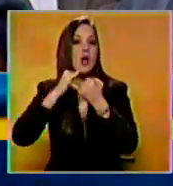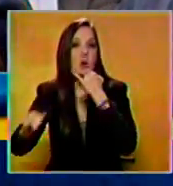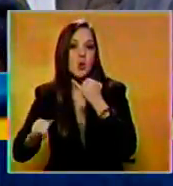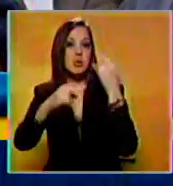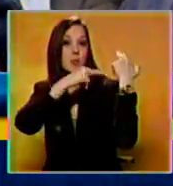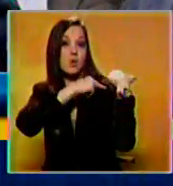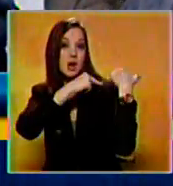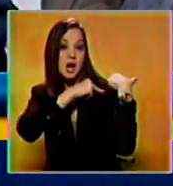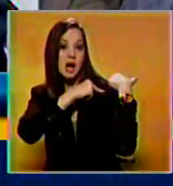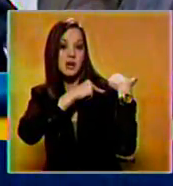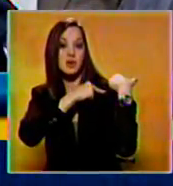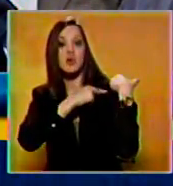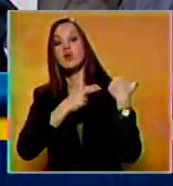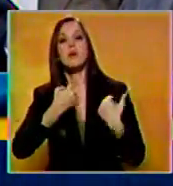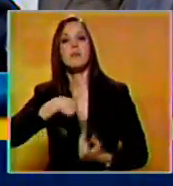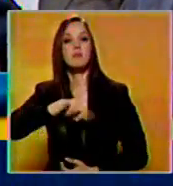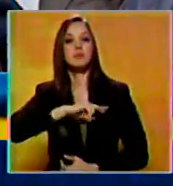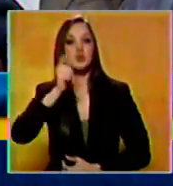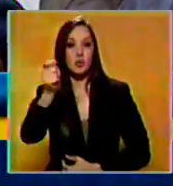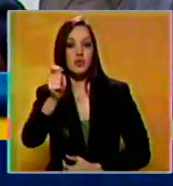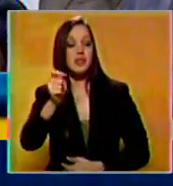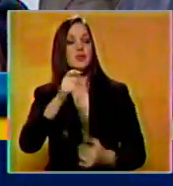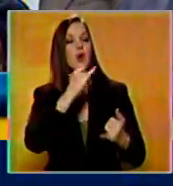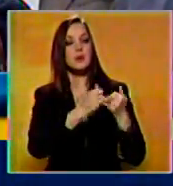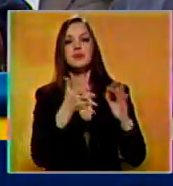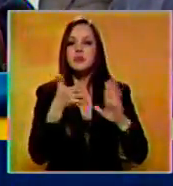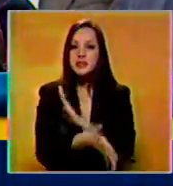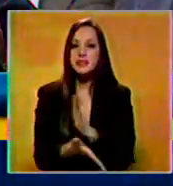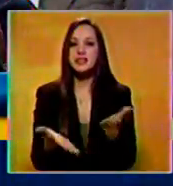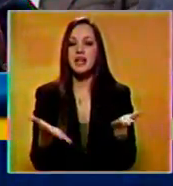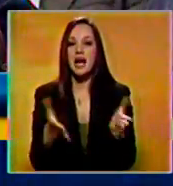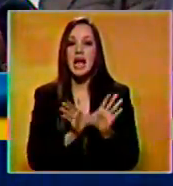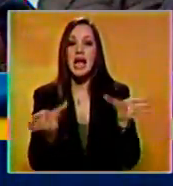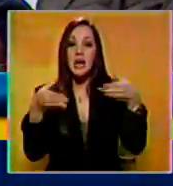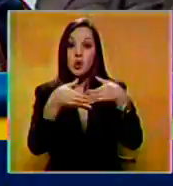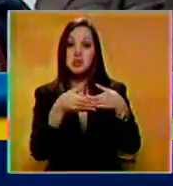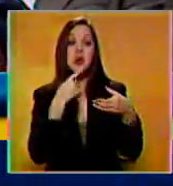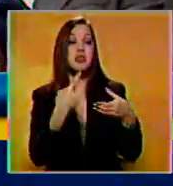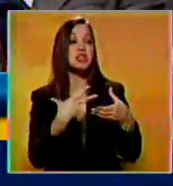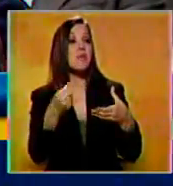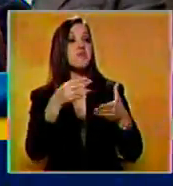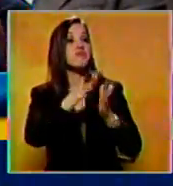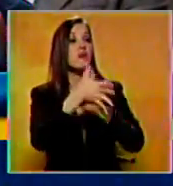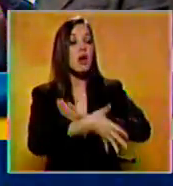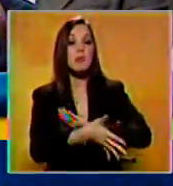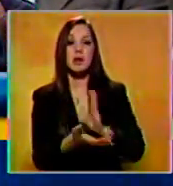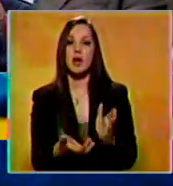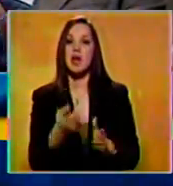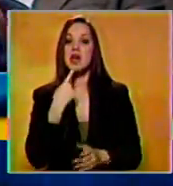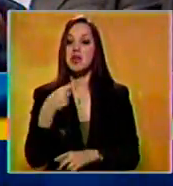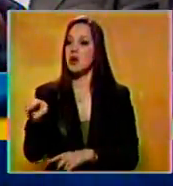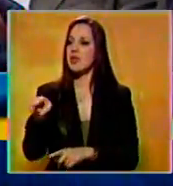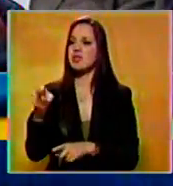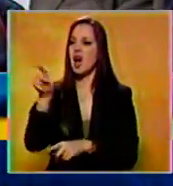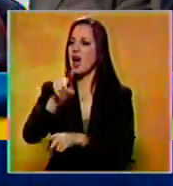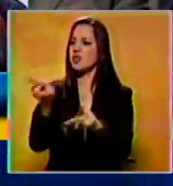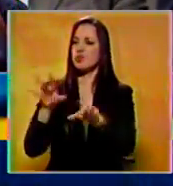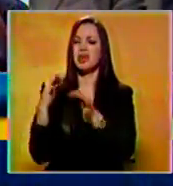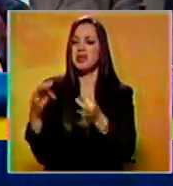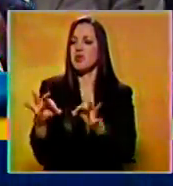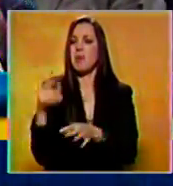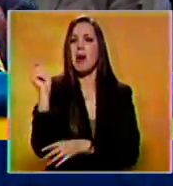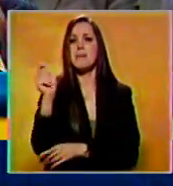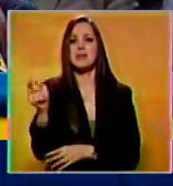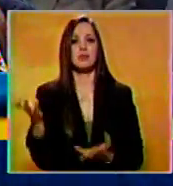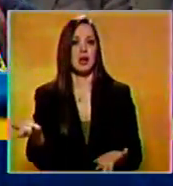sirvió de base para nuestra jubilación. Es decir, el Consejo anuló esa disposición y ahora nos considera como simple pensionado y